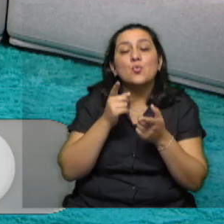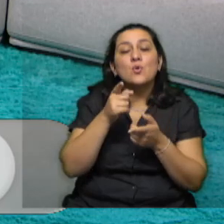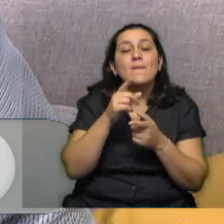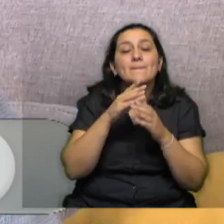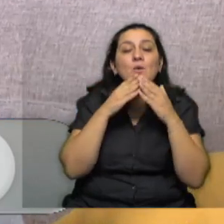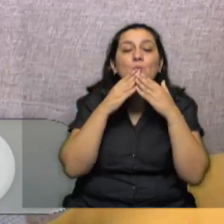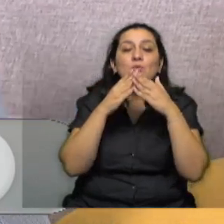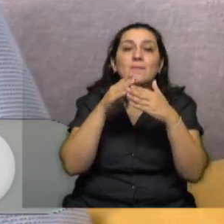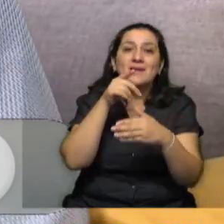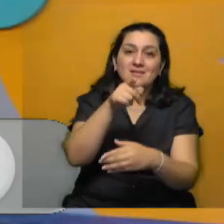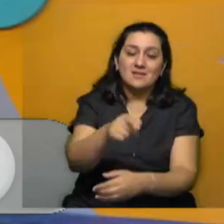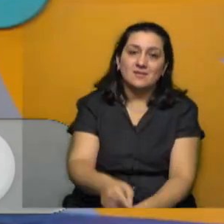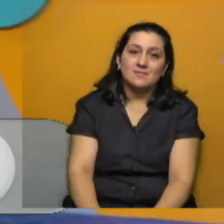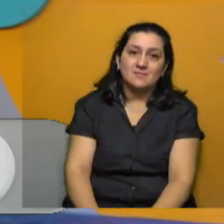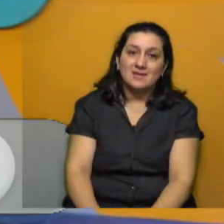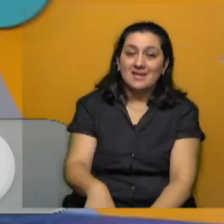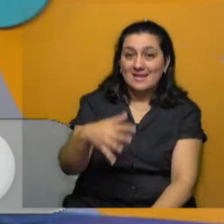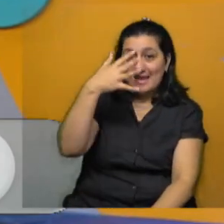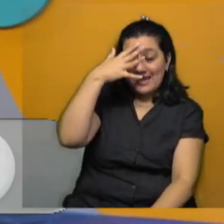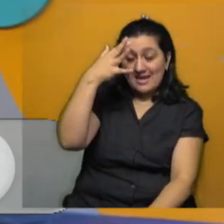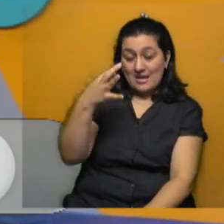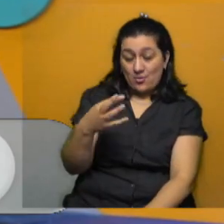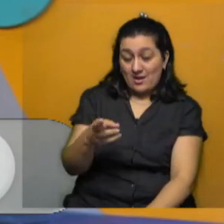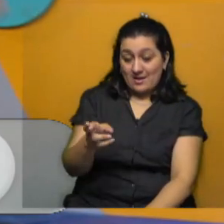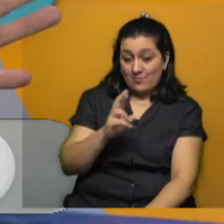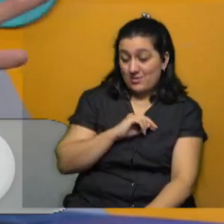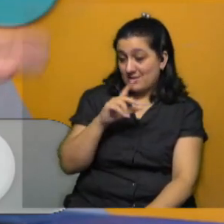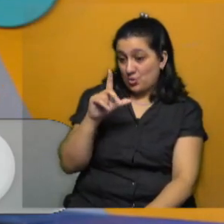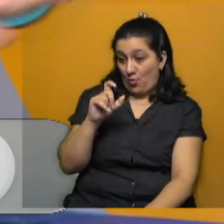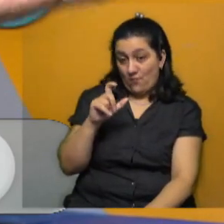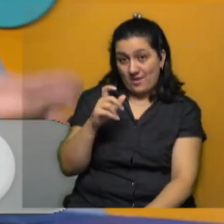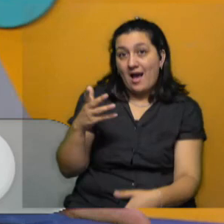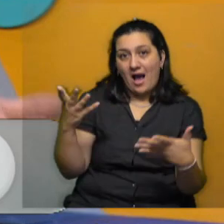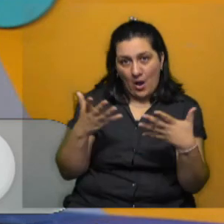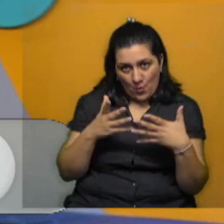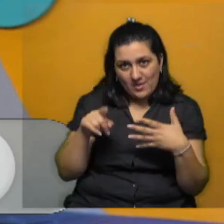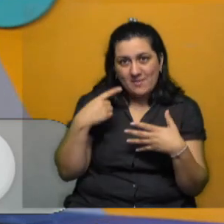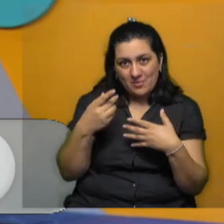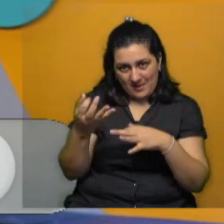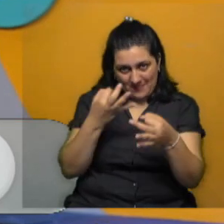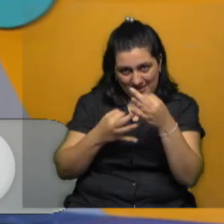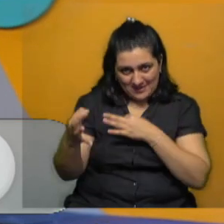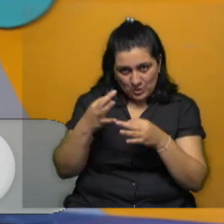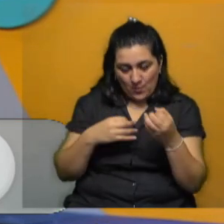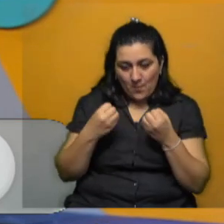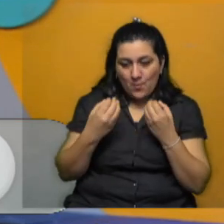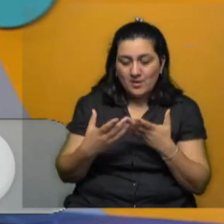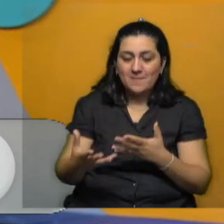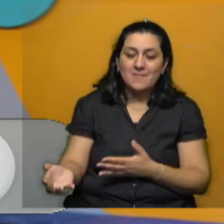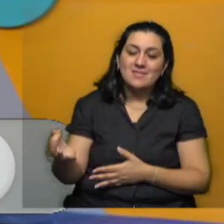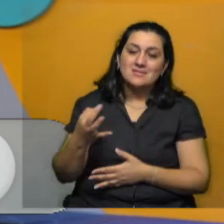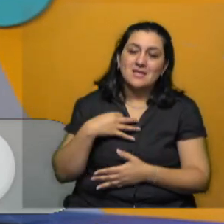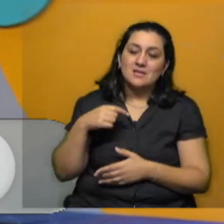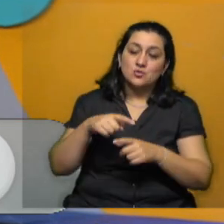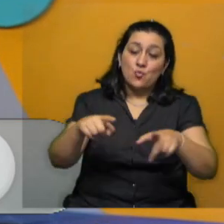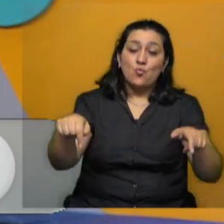crea. Bueno. Que creo que la respuesta es obvia ahora, después de esta explicación. Porque él me decía que en su